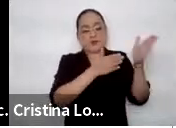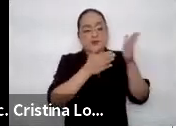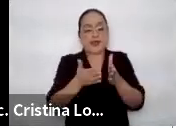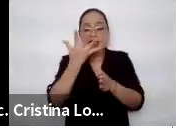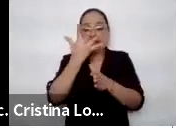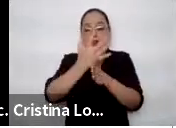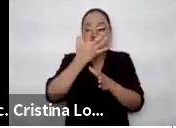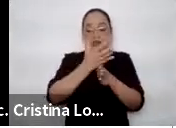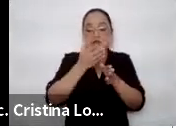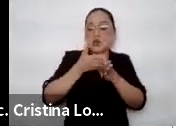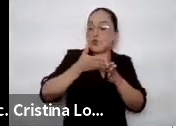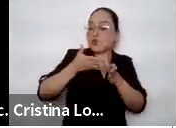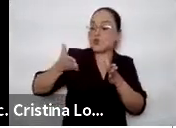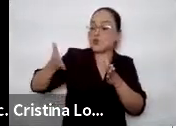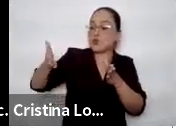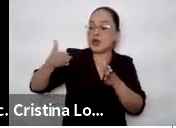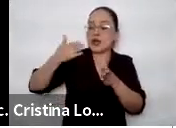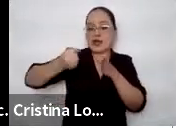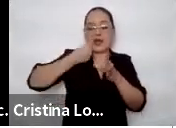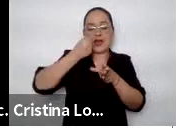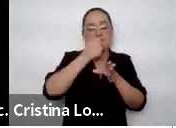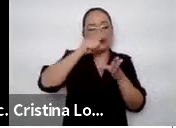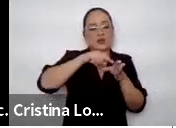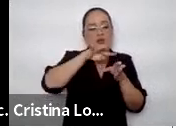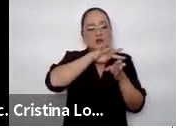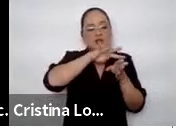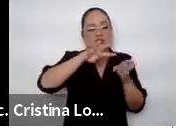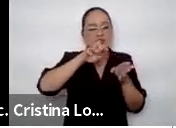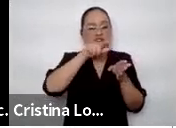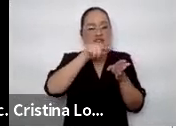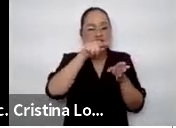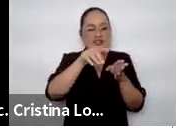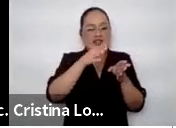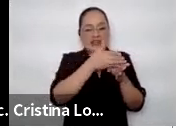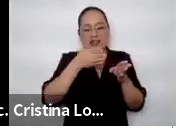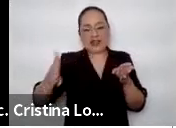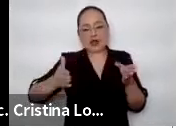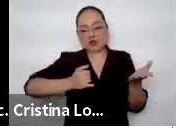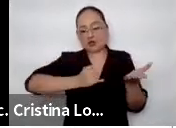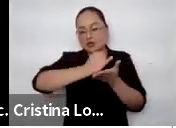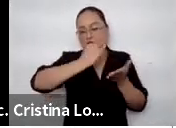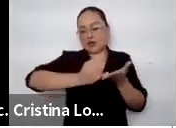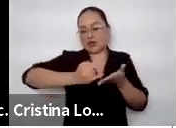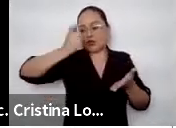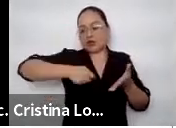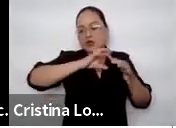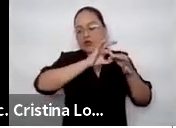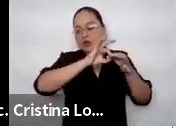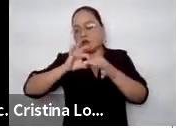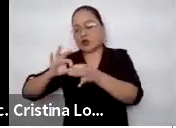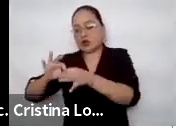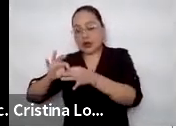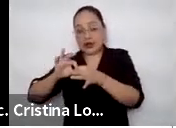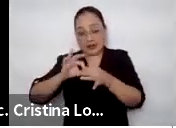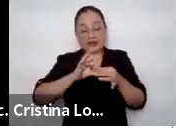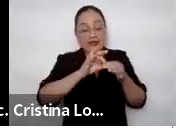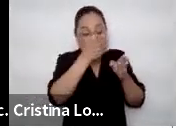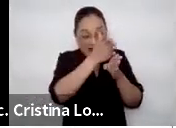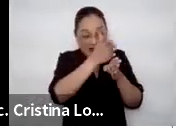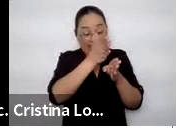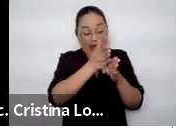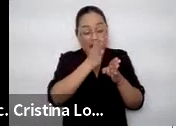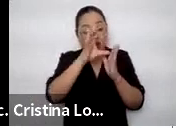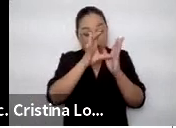época comprende el segundo periodo denominado de jurisprudencia aplicable, porque es nuestra Constitución vigente, son